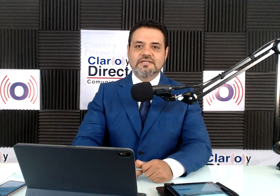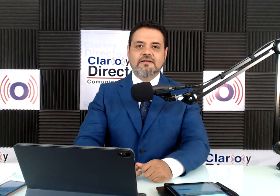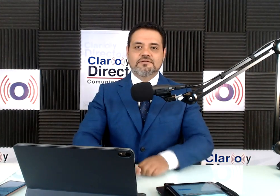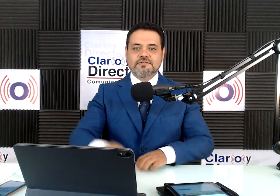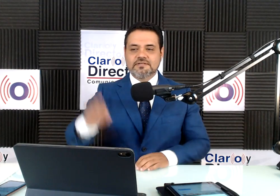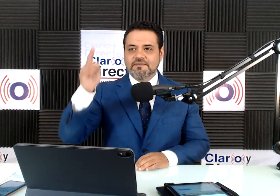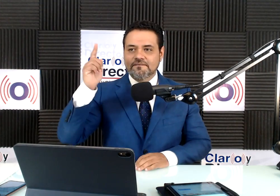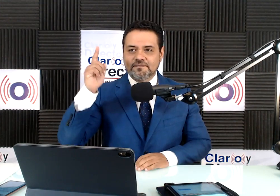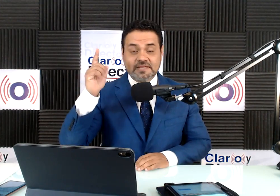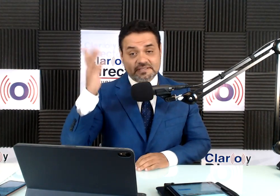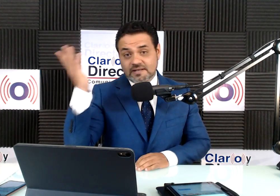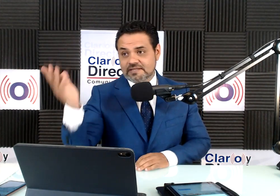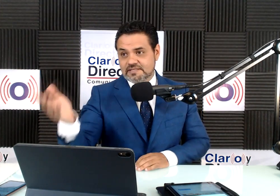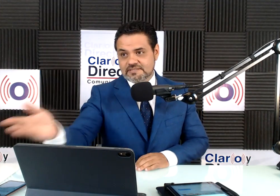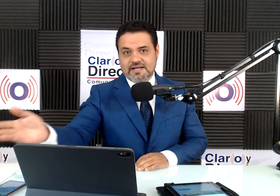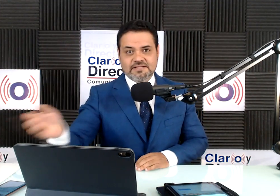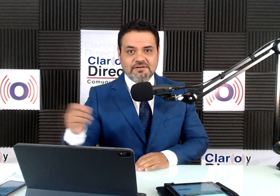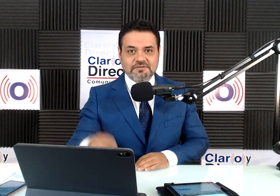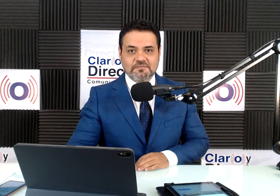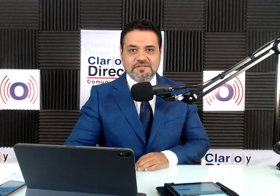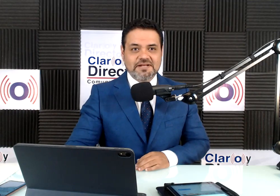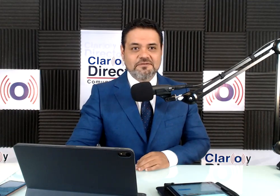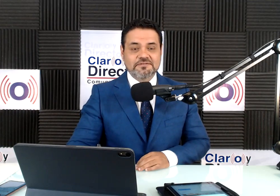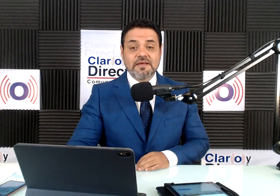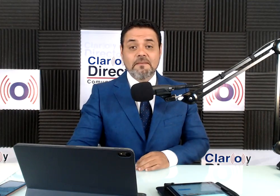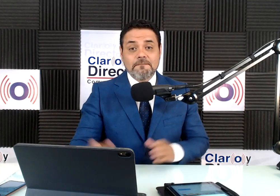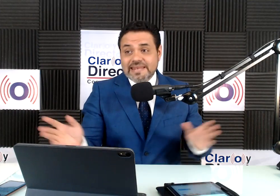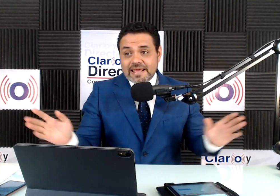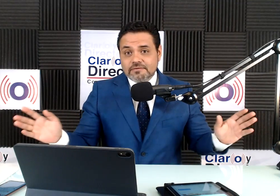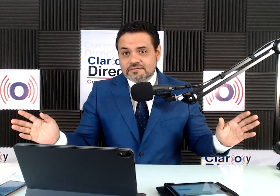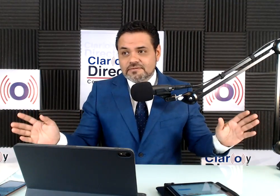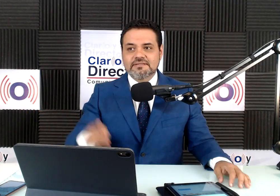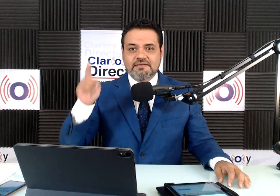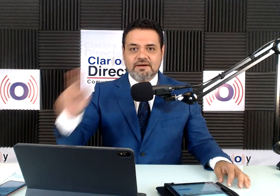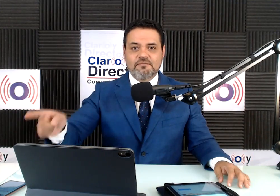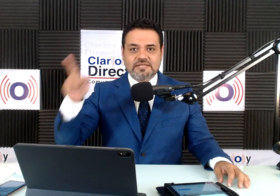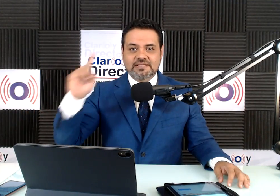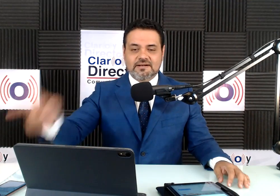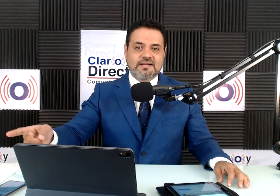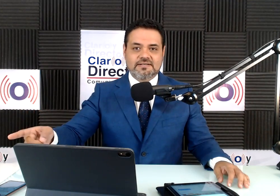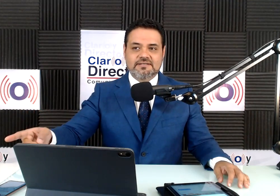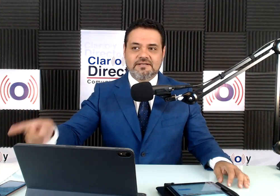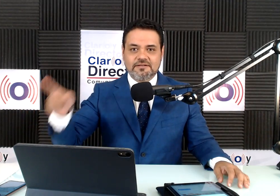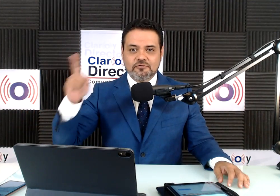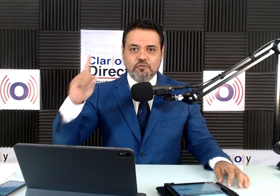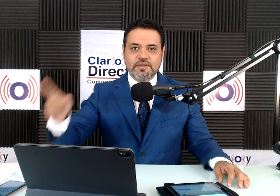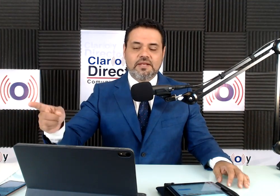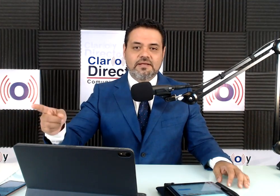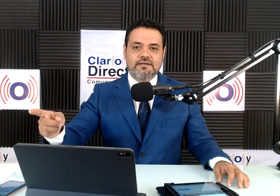lado decirles, en este caso a los empresarios mineros, te vamos a cerrar